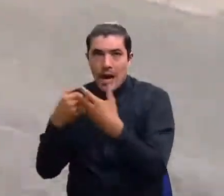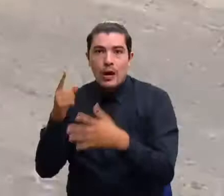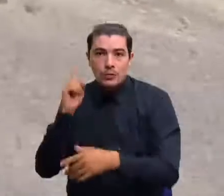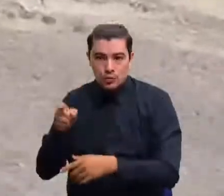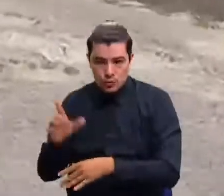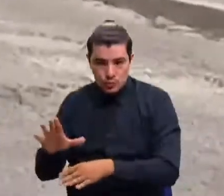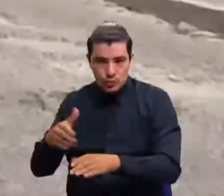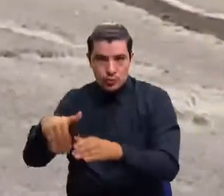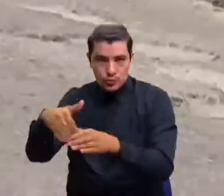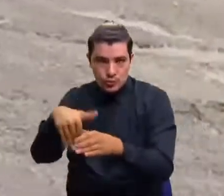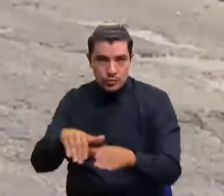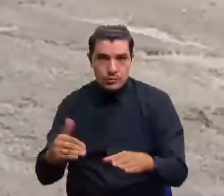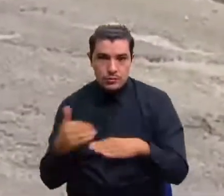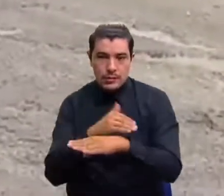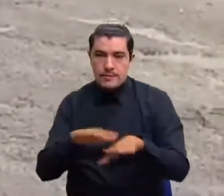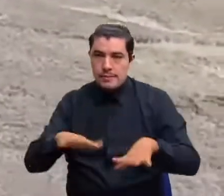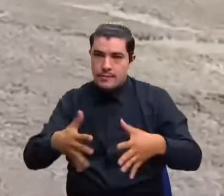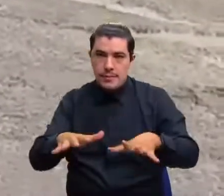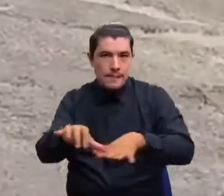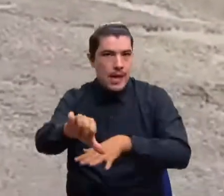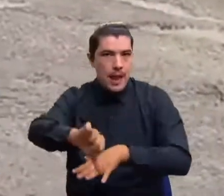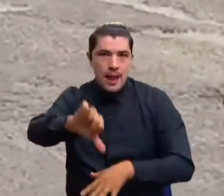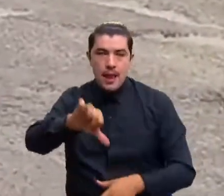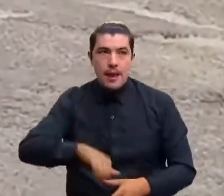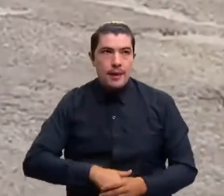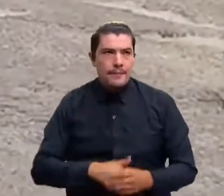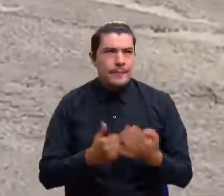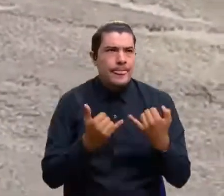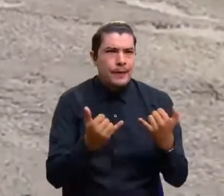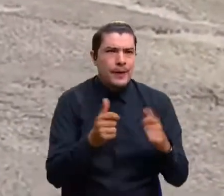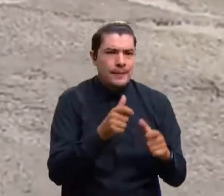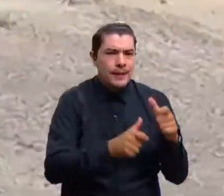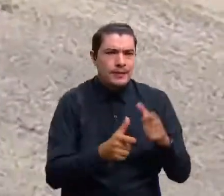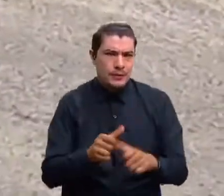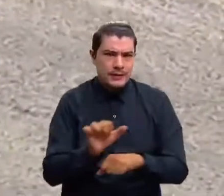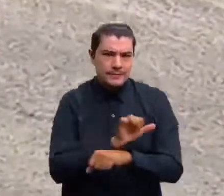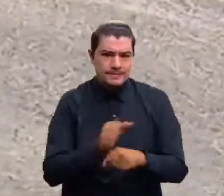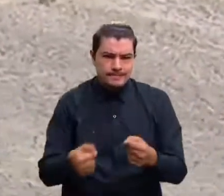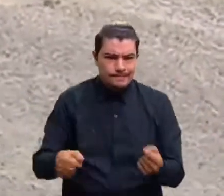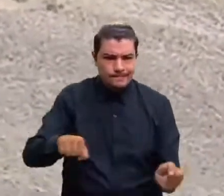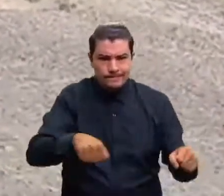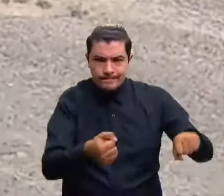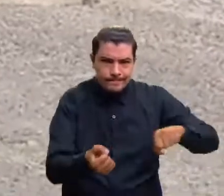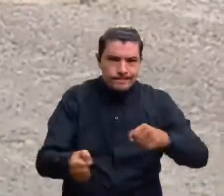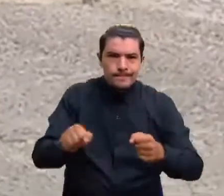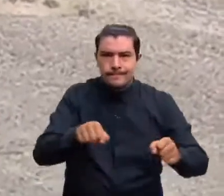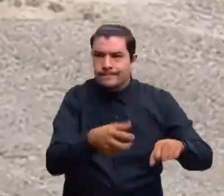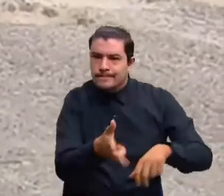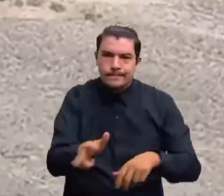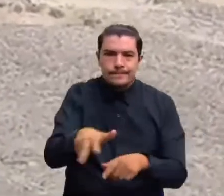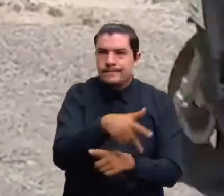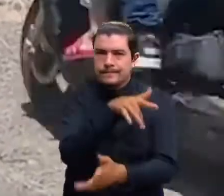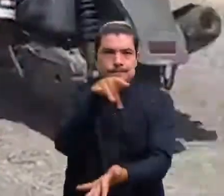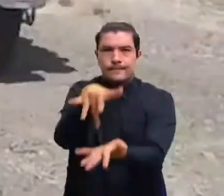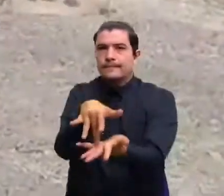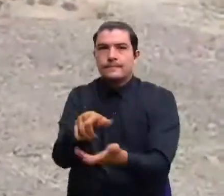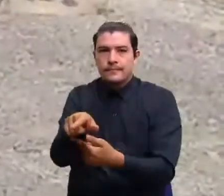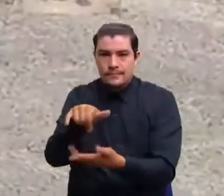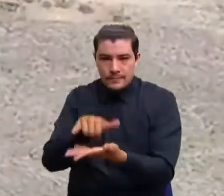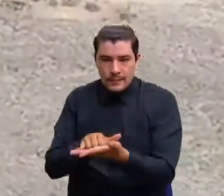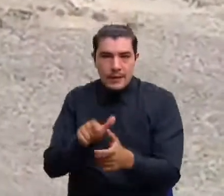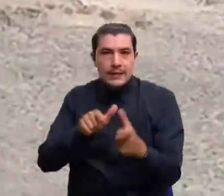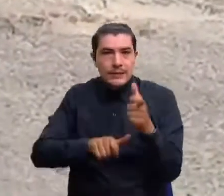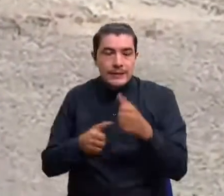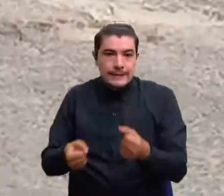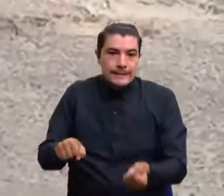Pues ante esta problemática, los conductores tienen que hacer verdaderos malabares para llegar a su destino. Ellos aseguran que tienen